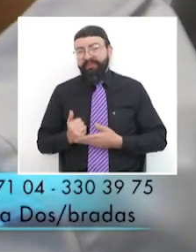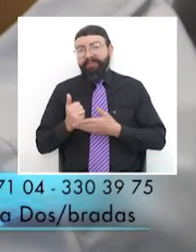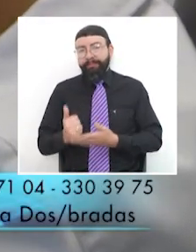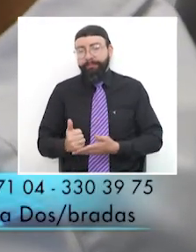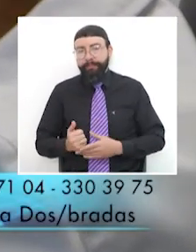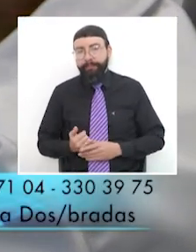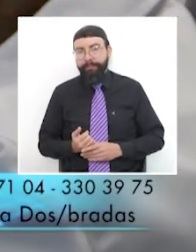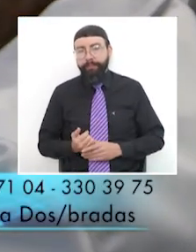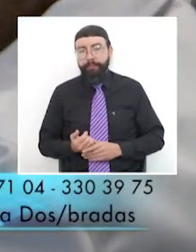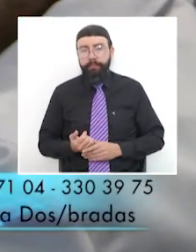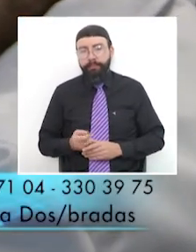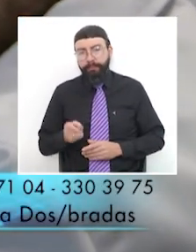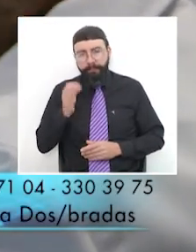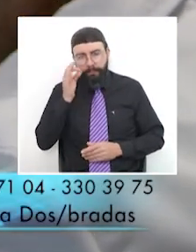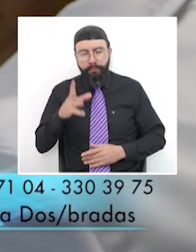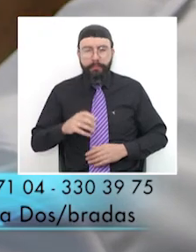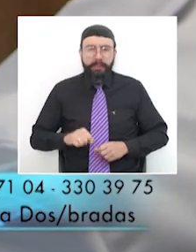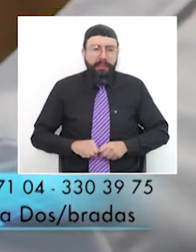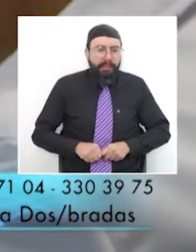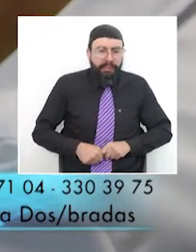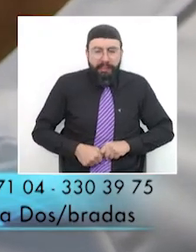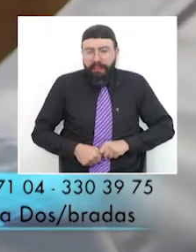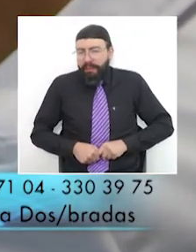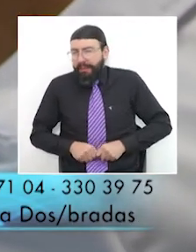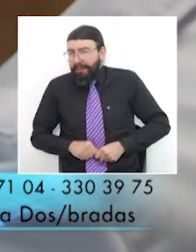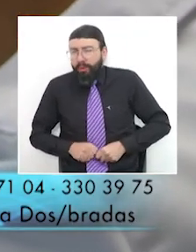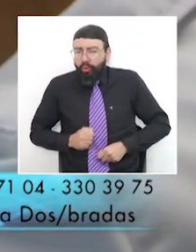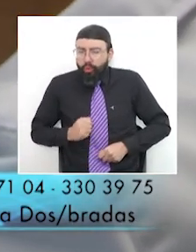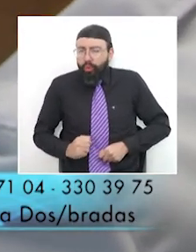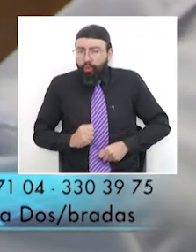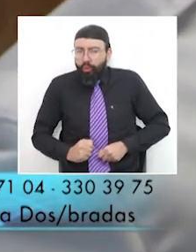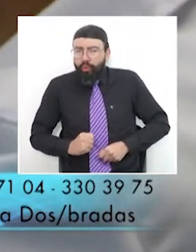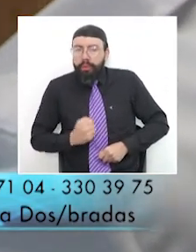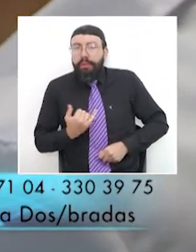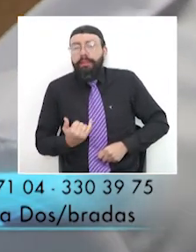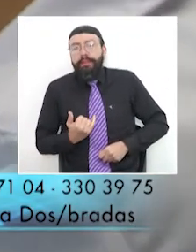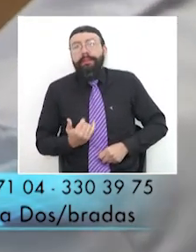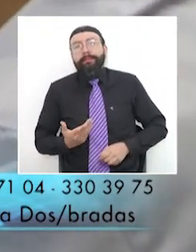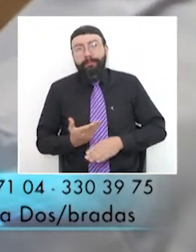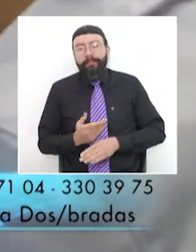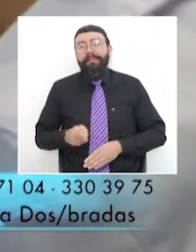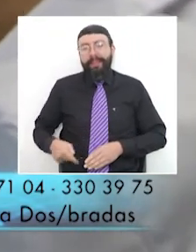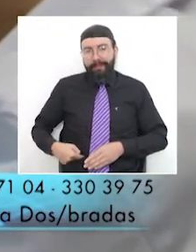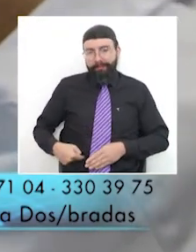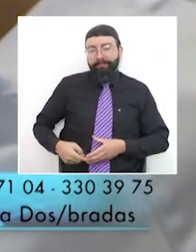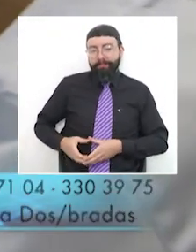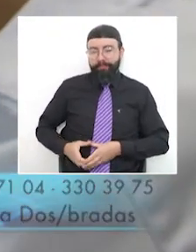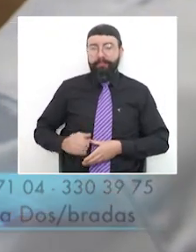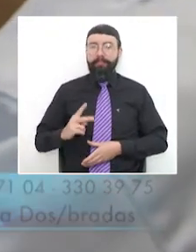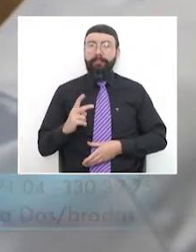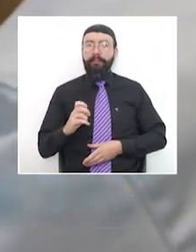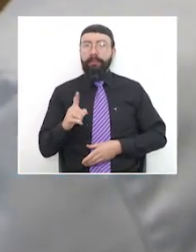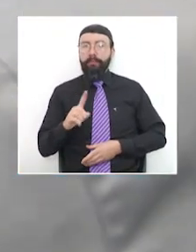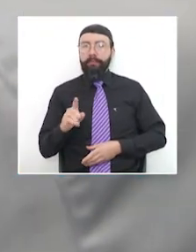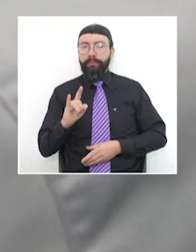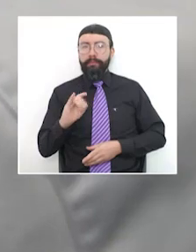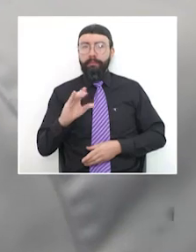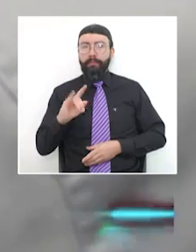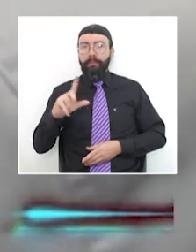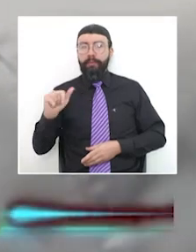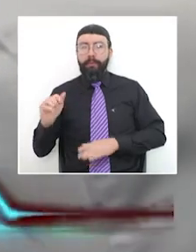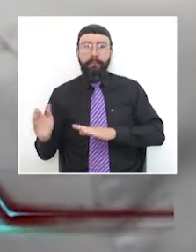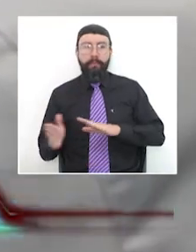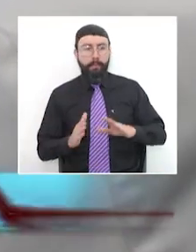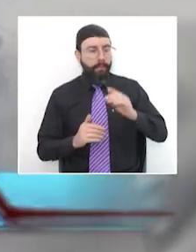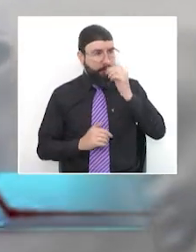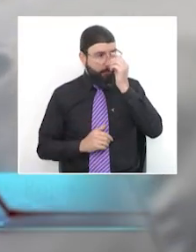ocasiones cólicos que son muy intensos. Entonces una vez vemos ese órgano, vamos a